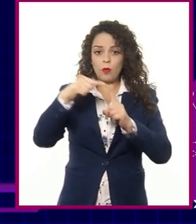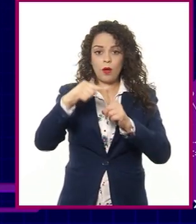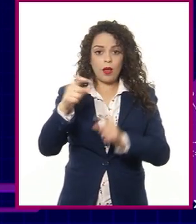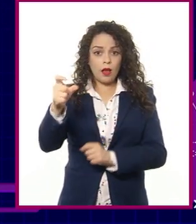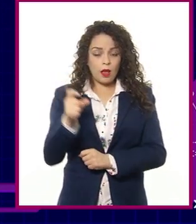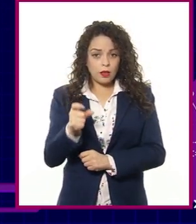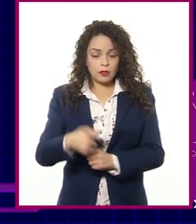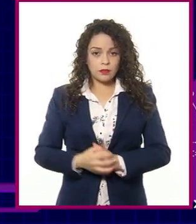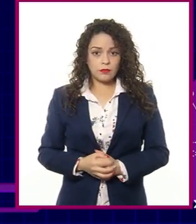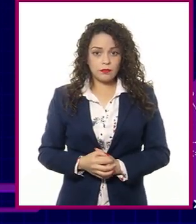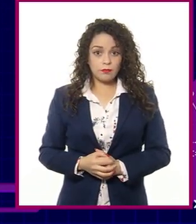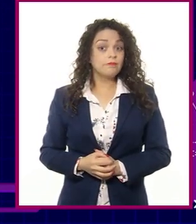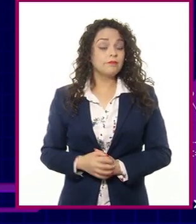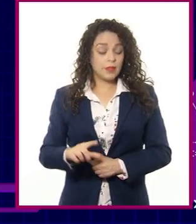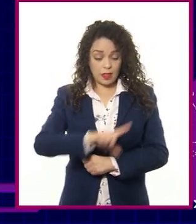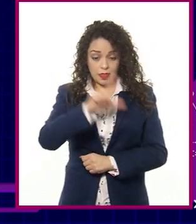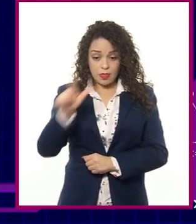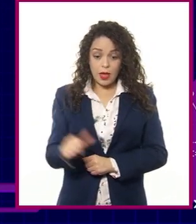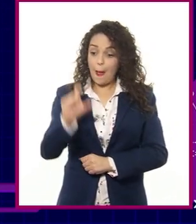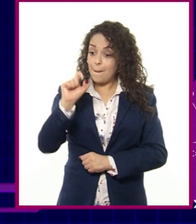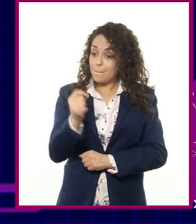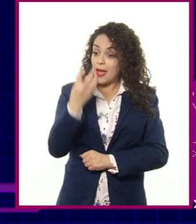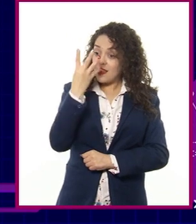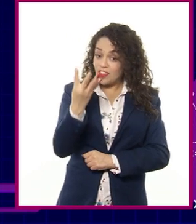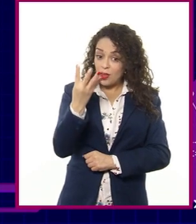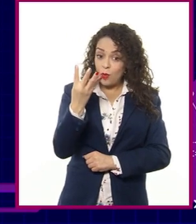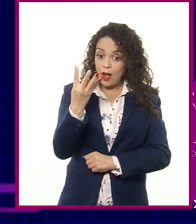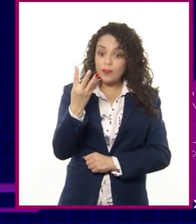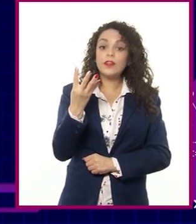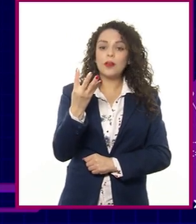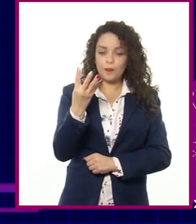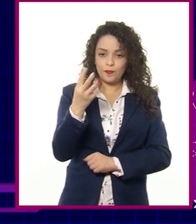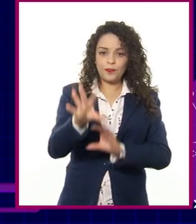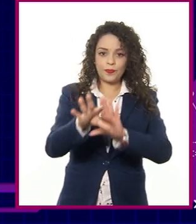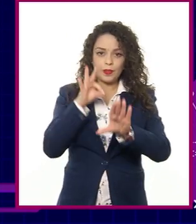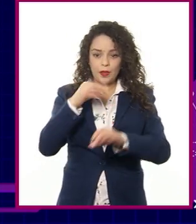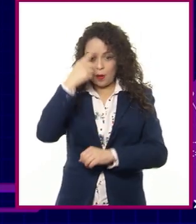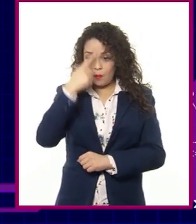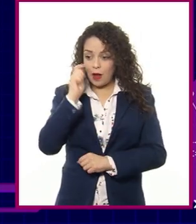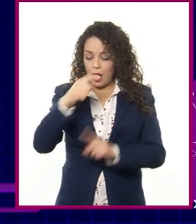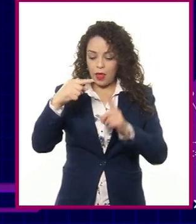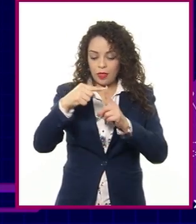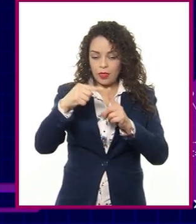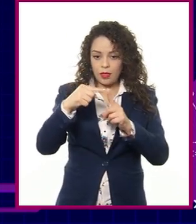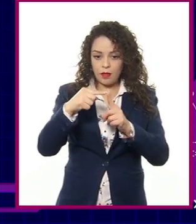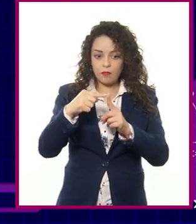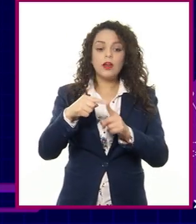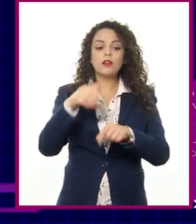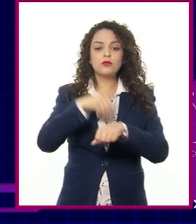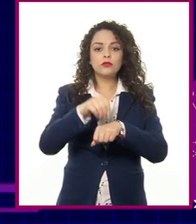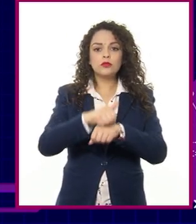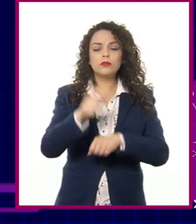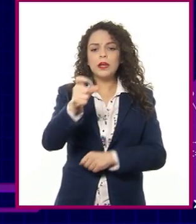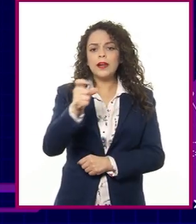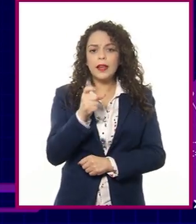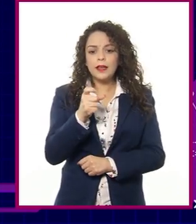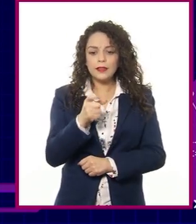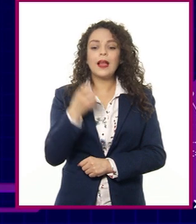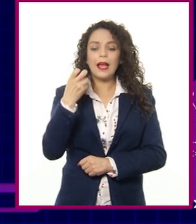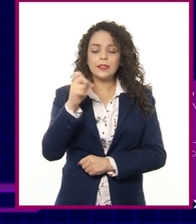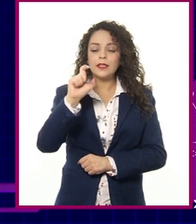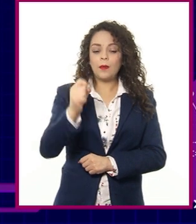x. Después se toma el 24 de la expresión para dividirlo por el valor de x. Esto es, 24